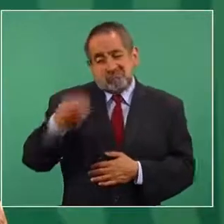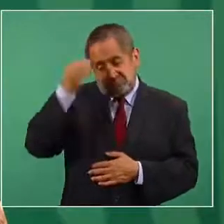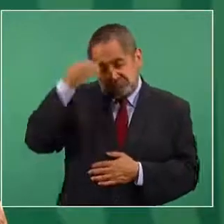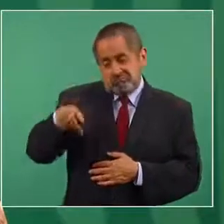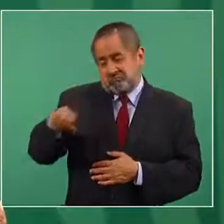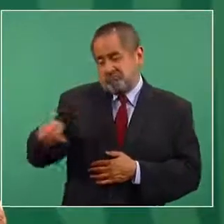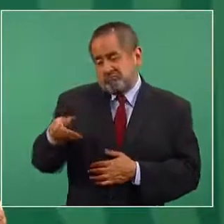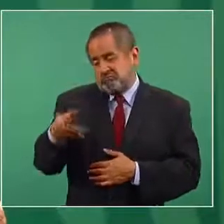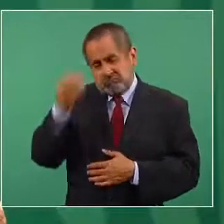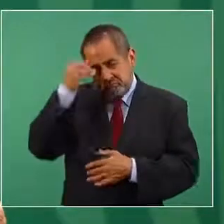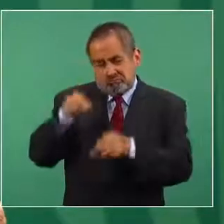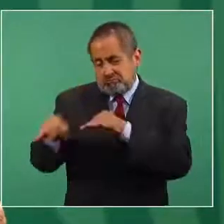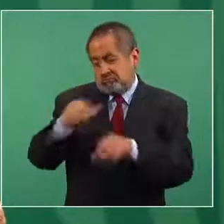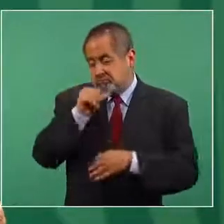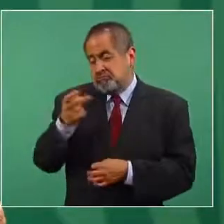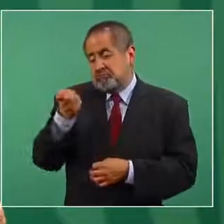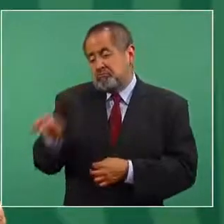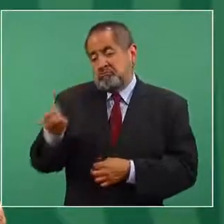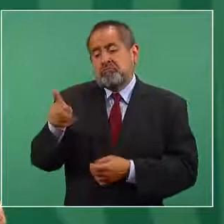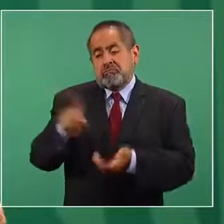o porque la gente no trabaja.